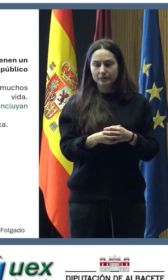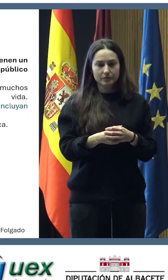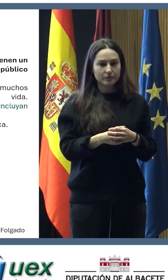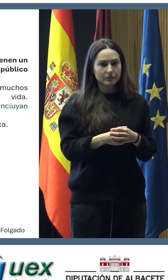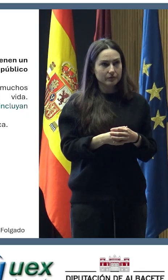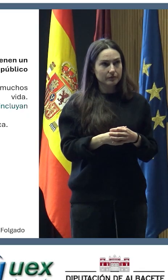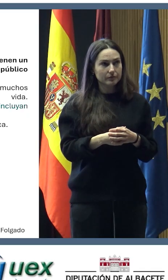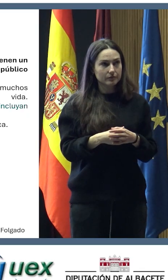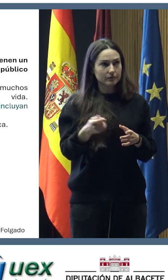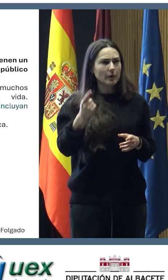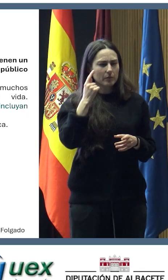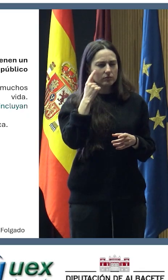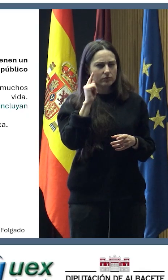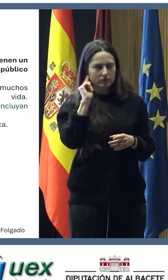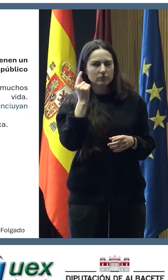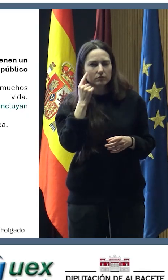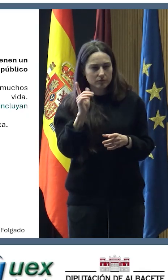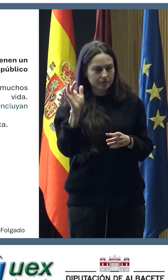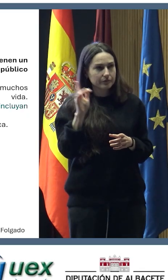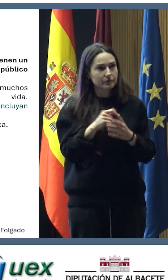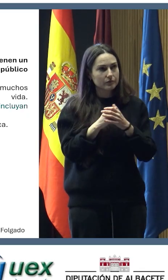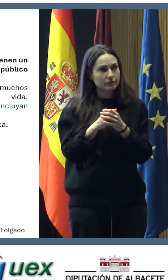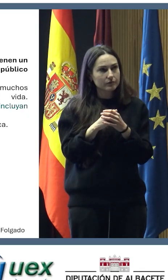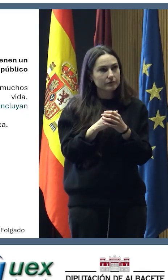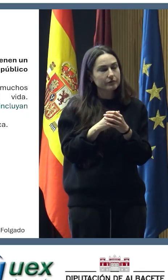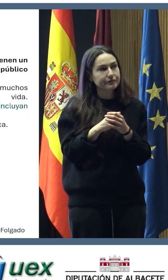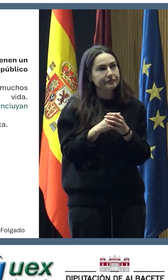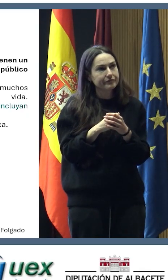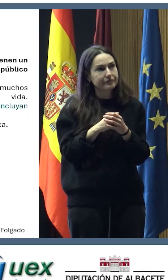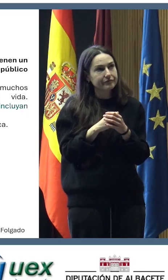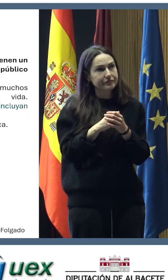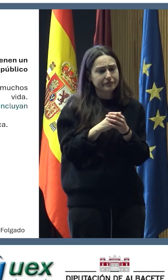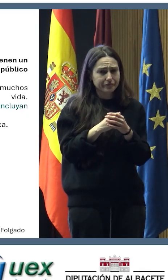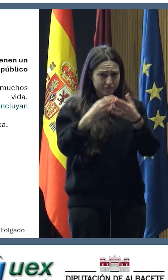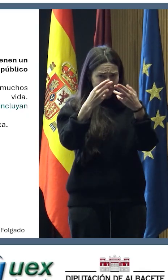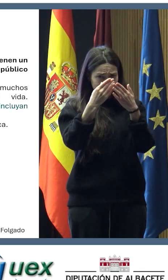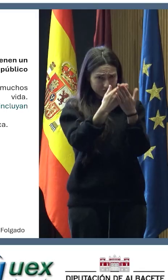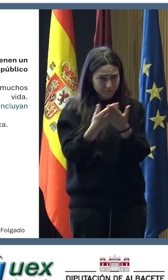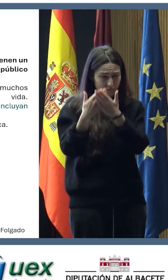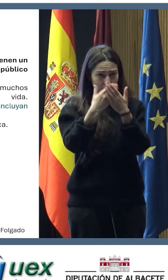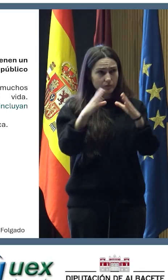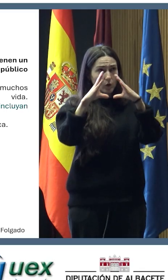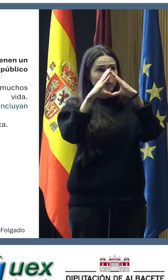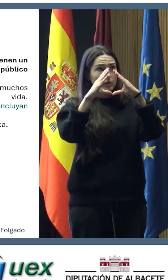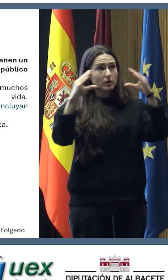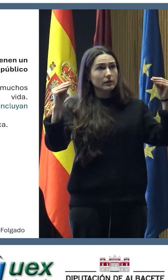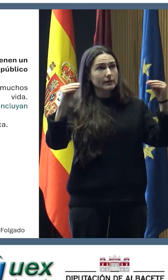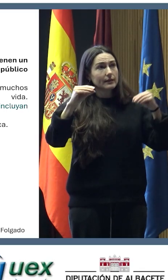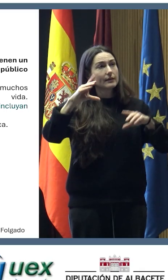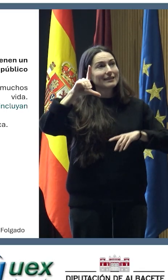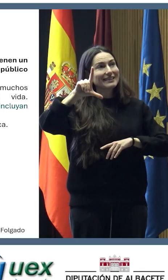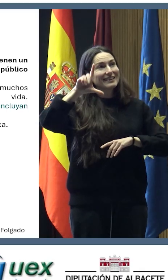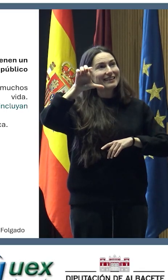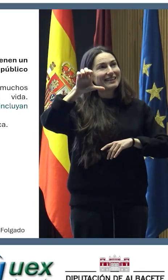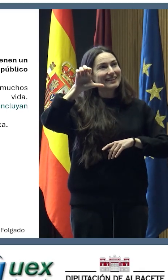que me ha llamado la atención, es un estudio de la Universidad de Duke,